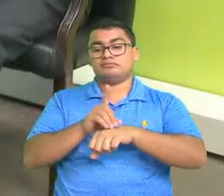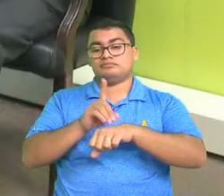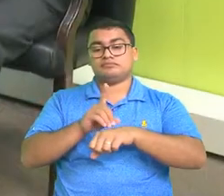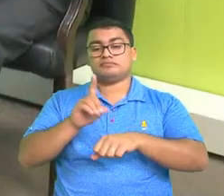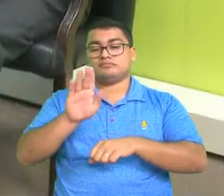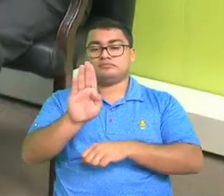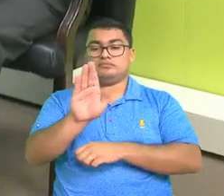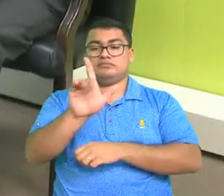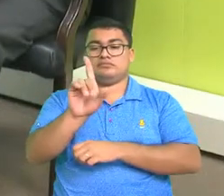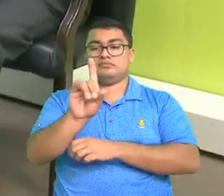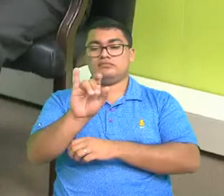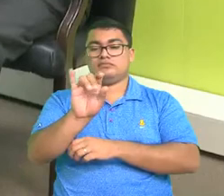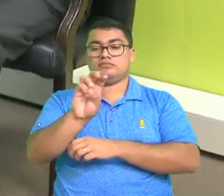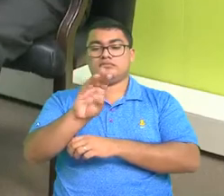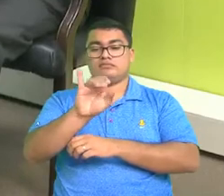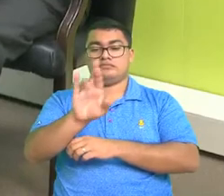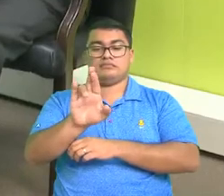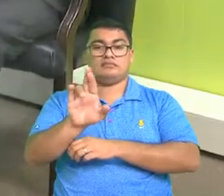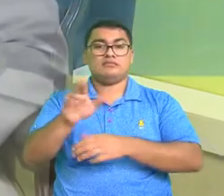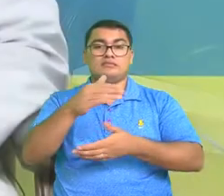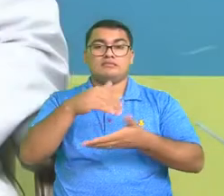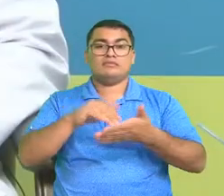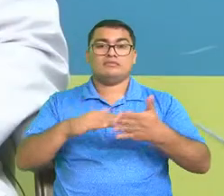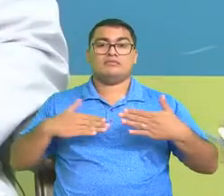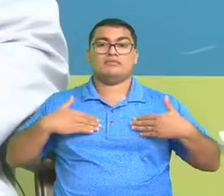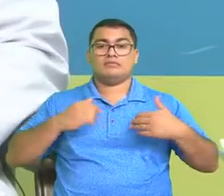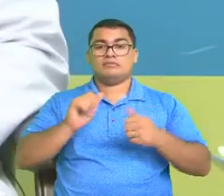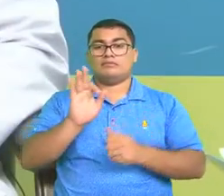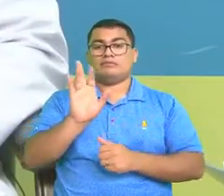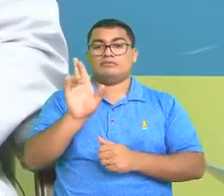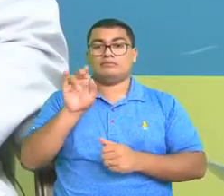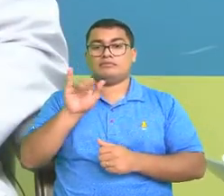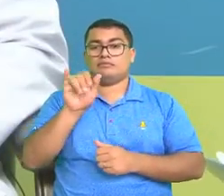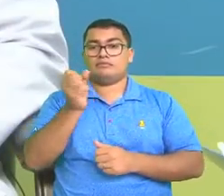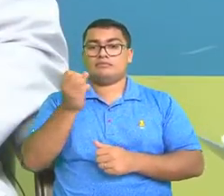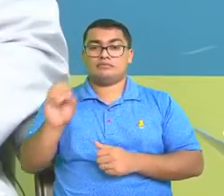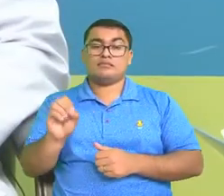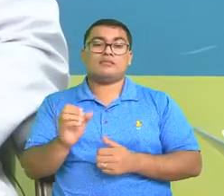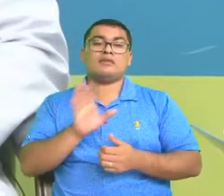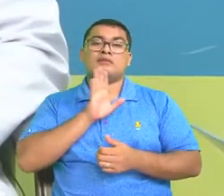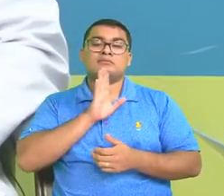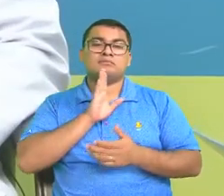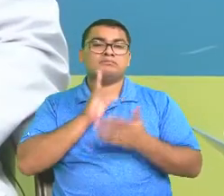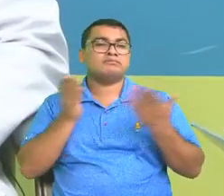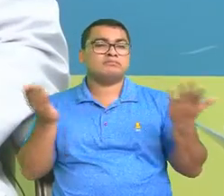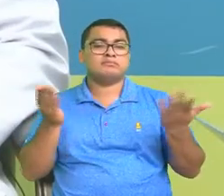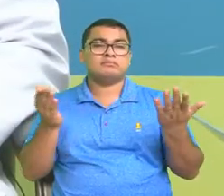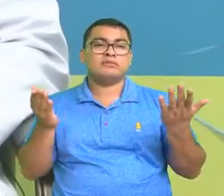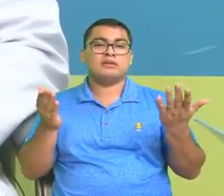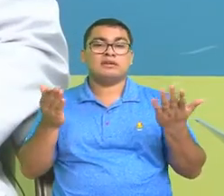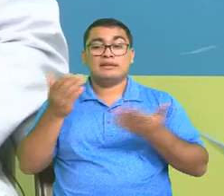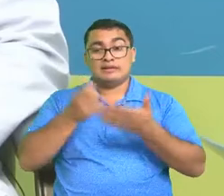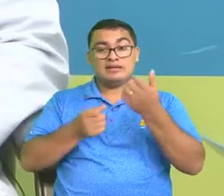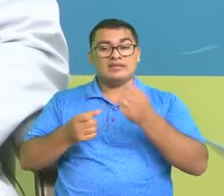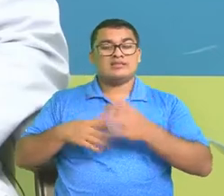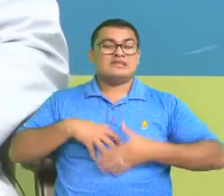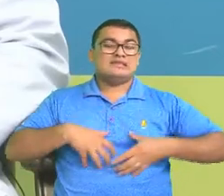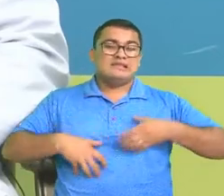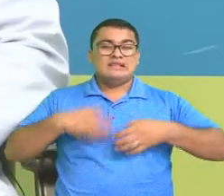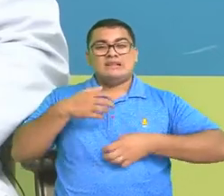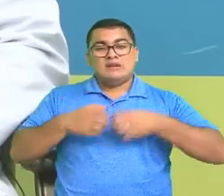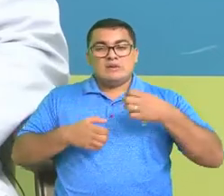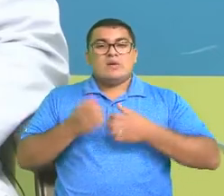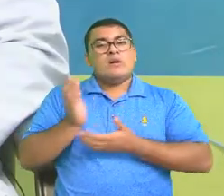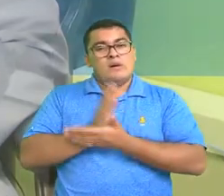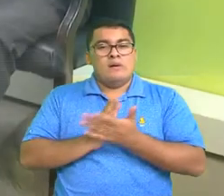Flores, quien es pediatra del Centro de Salud Francisco Buitrago. Con él estamos hablando sobre la intolerancia a la lactosa en los